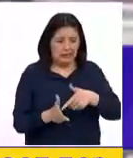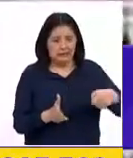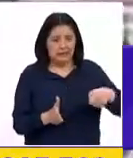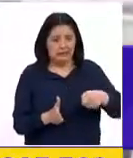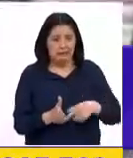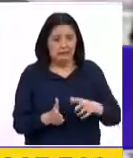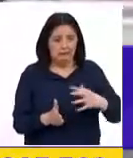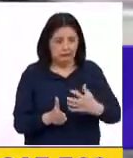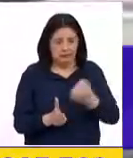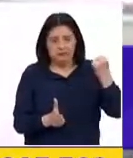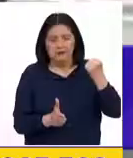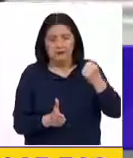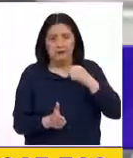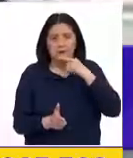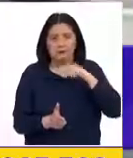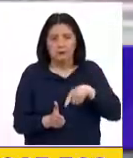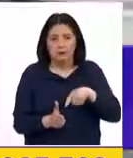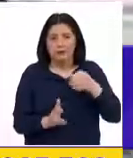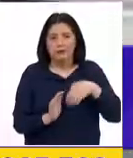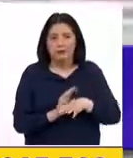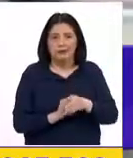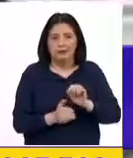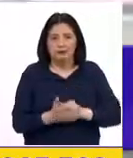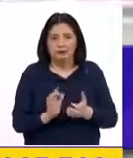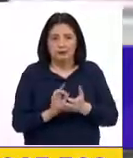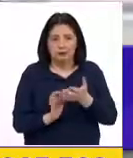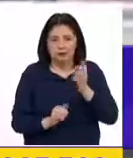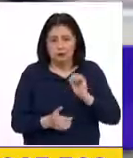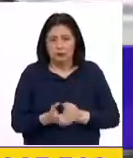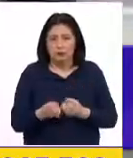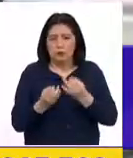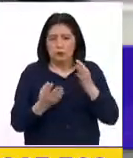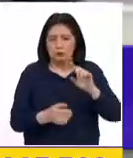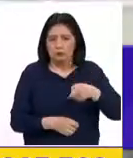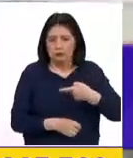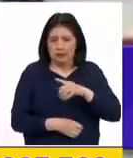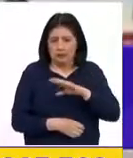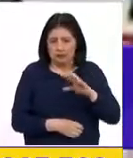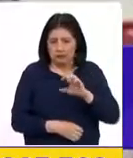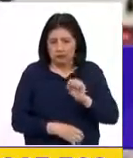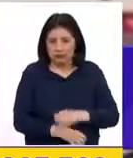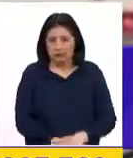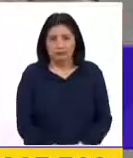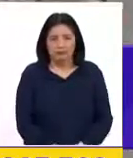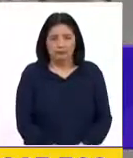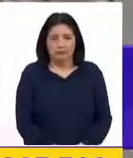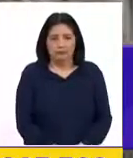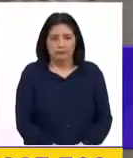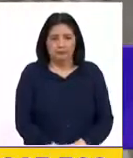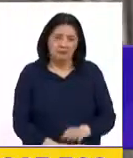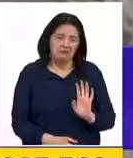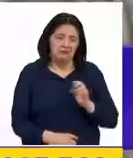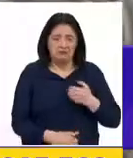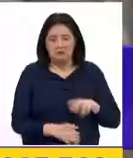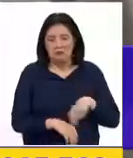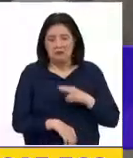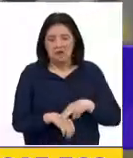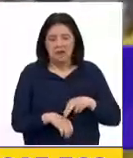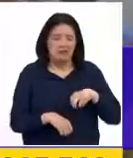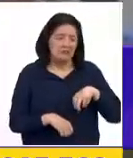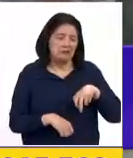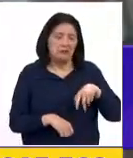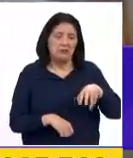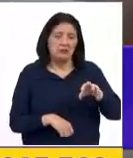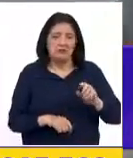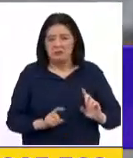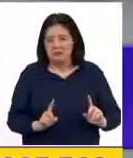finalmente lograr arrebatarle a la mujer que iba dentro un celular valorizado en 1.500 soles. Se van caminando como si nada